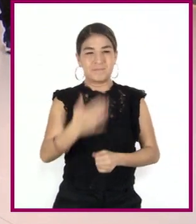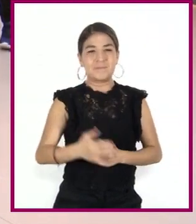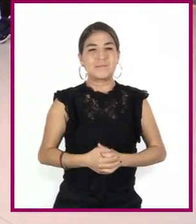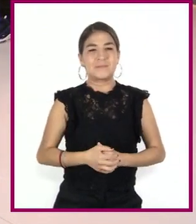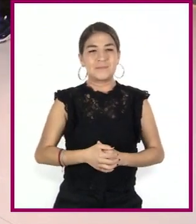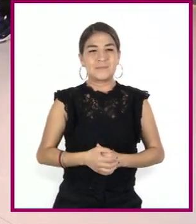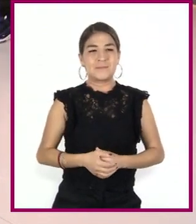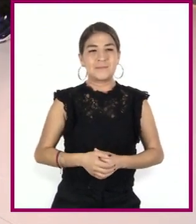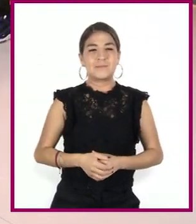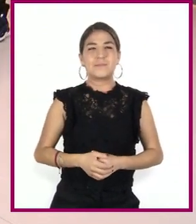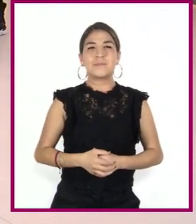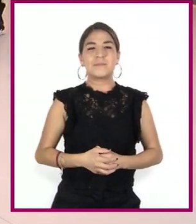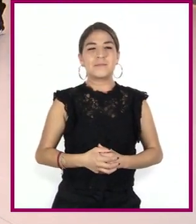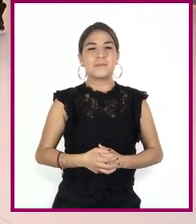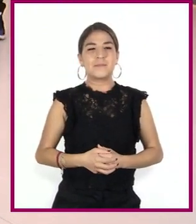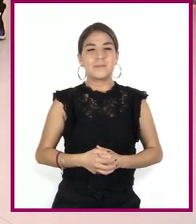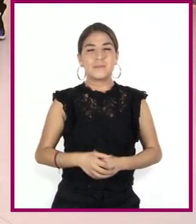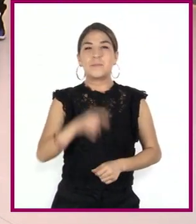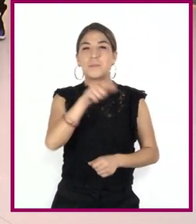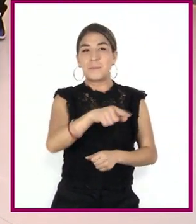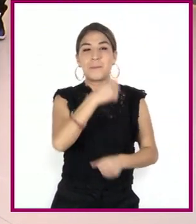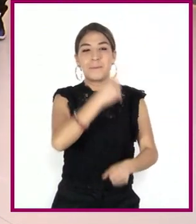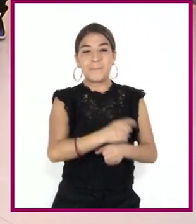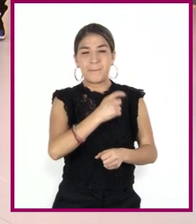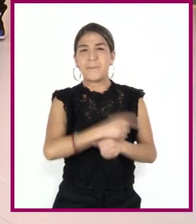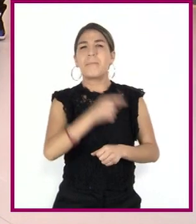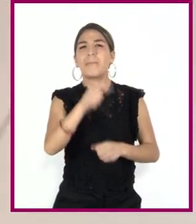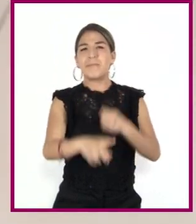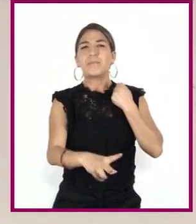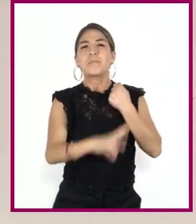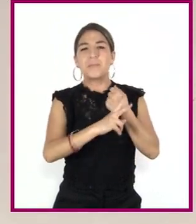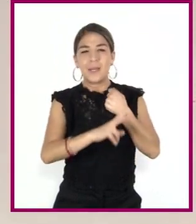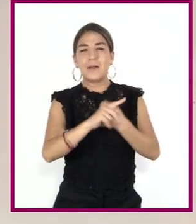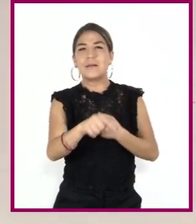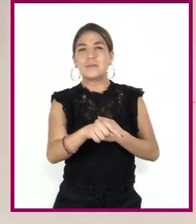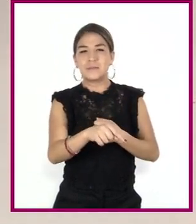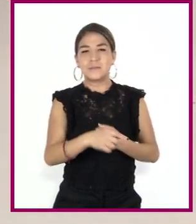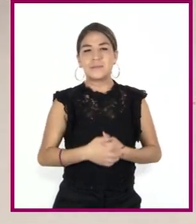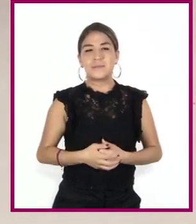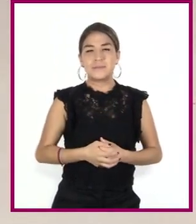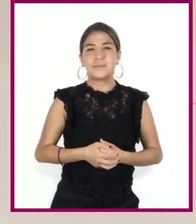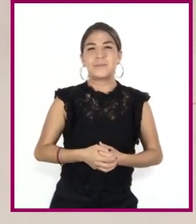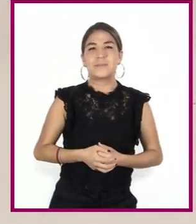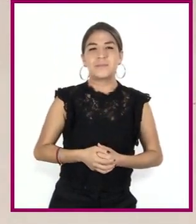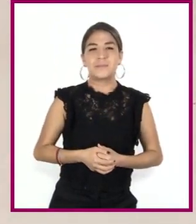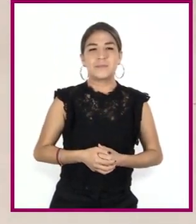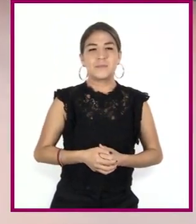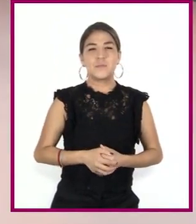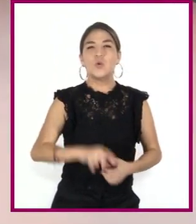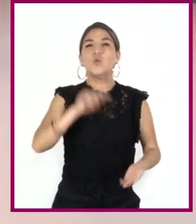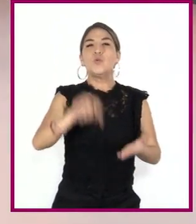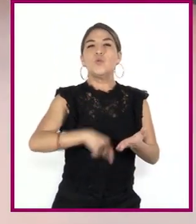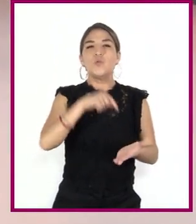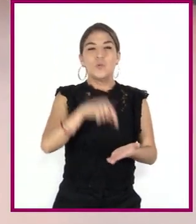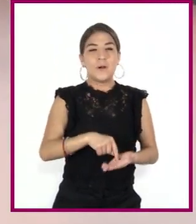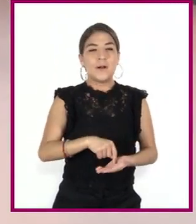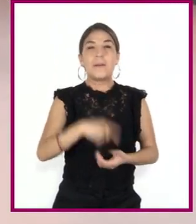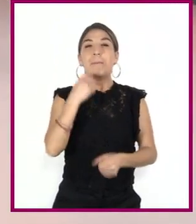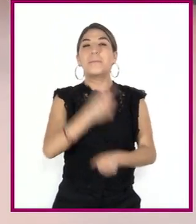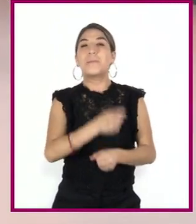Estamos listos. Este primer vaso va a ser nuestra zona de... ¿Cuál